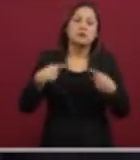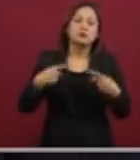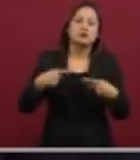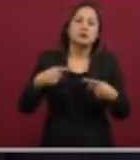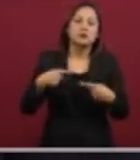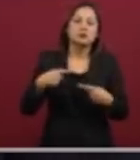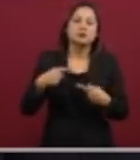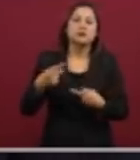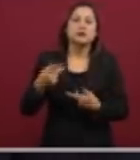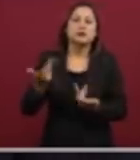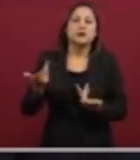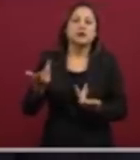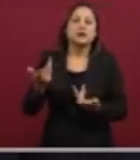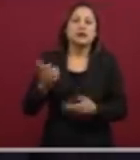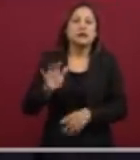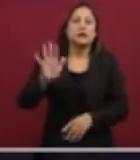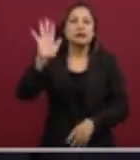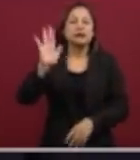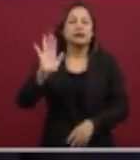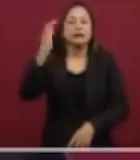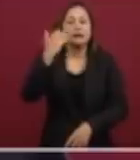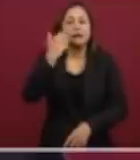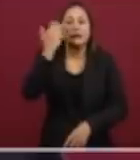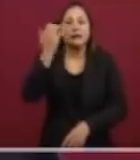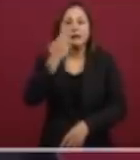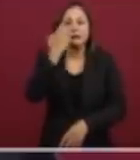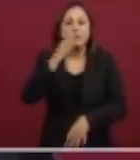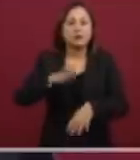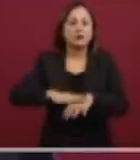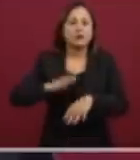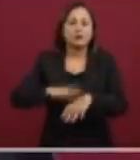escuelas. ¿Qué hizo